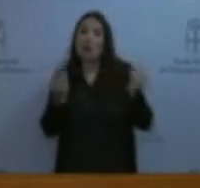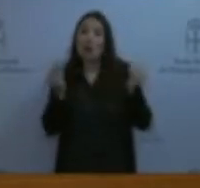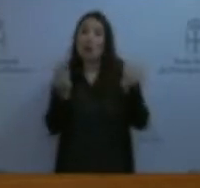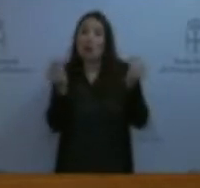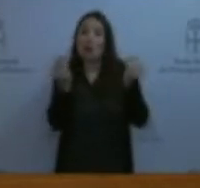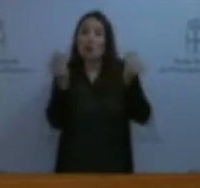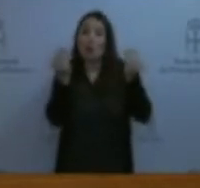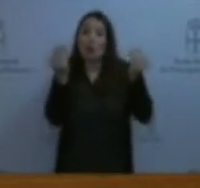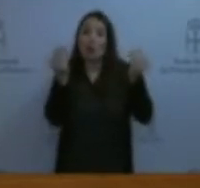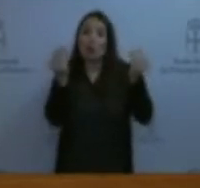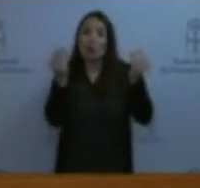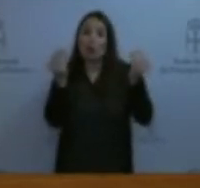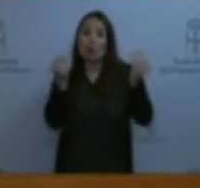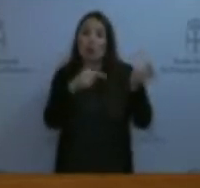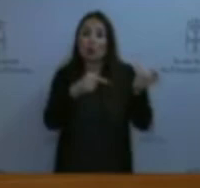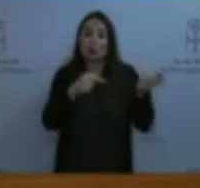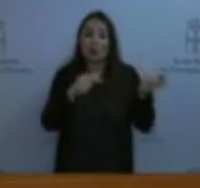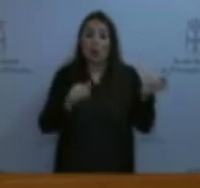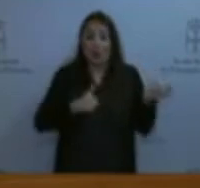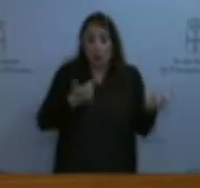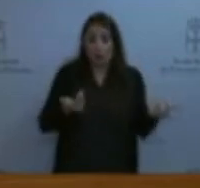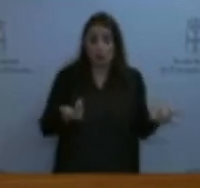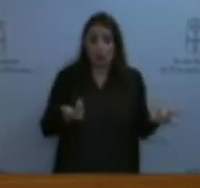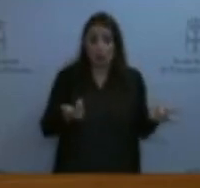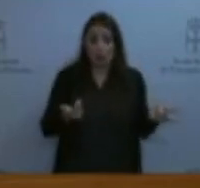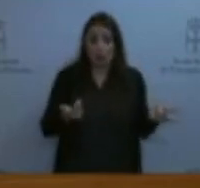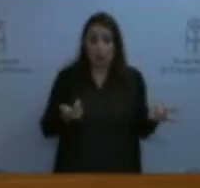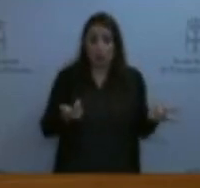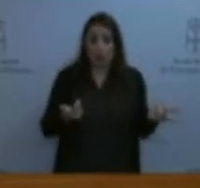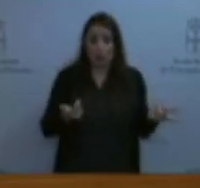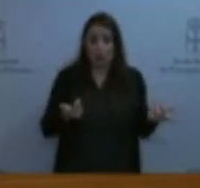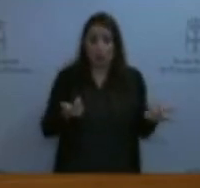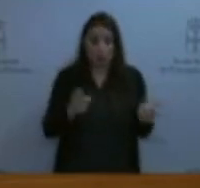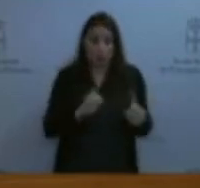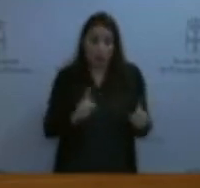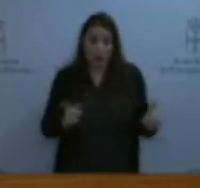Eso sería una mentira a desmontar. Pues bueno, eso no.